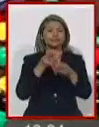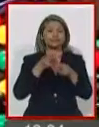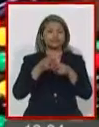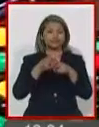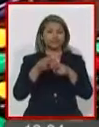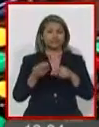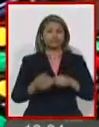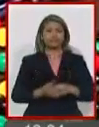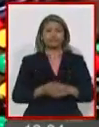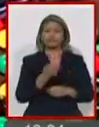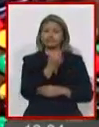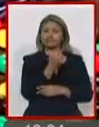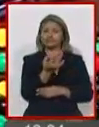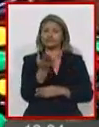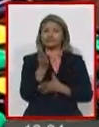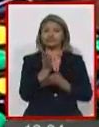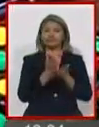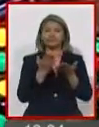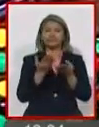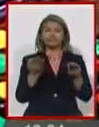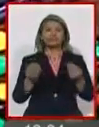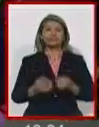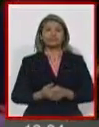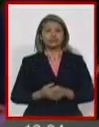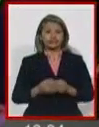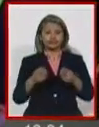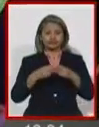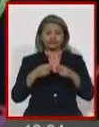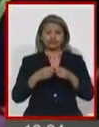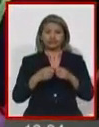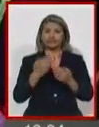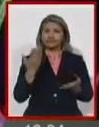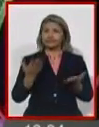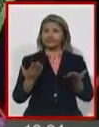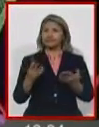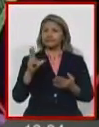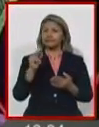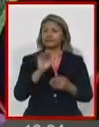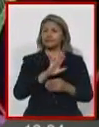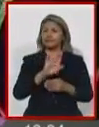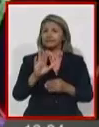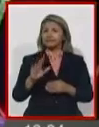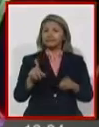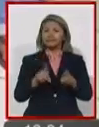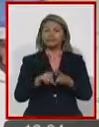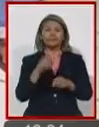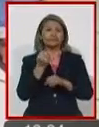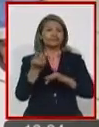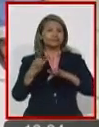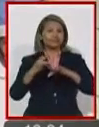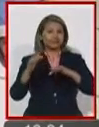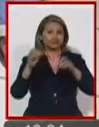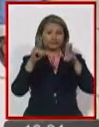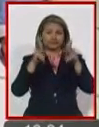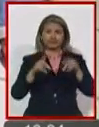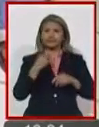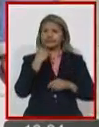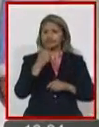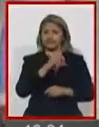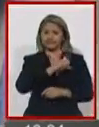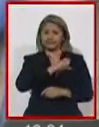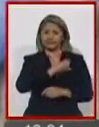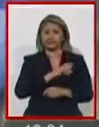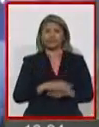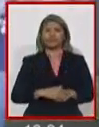punzo cortante y algunos accesorios y electrónicos que presumiblemente no serían de ellos, como también algunas joyas. Los vecinos indicaron